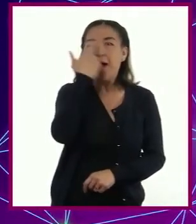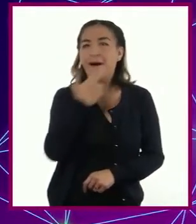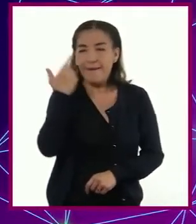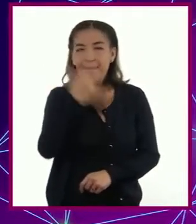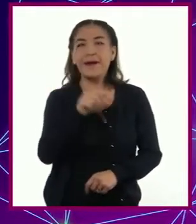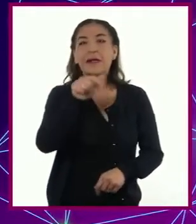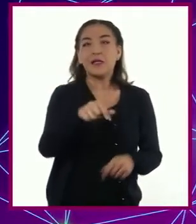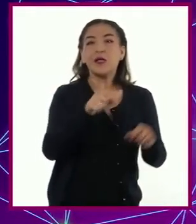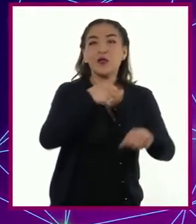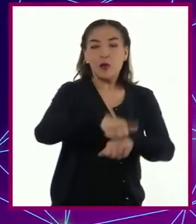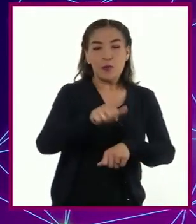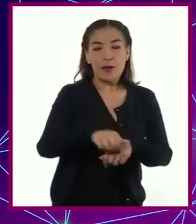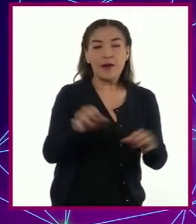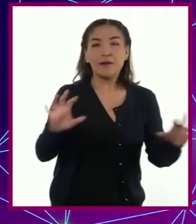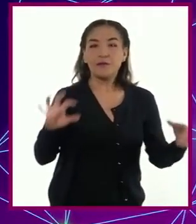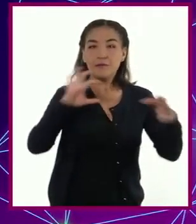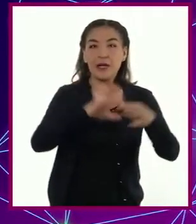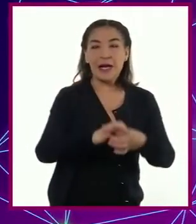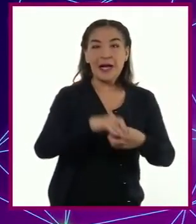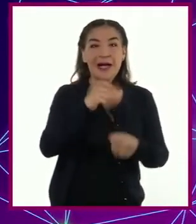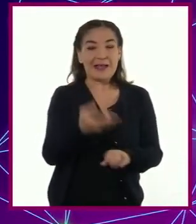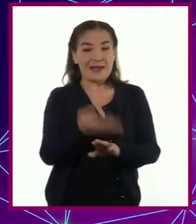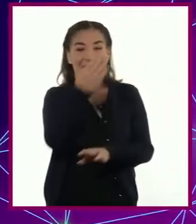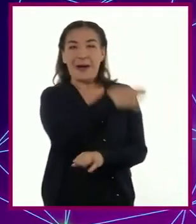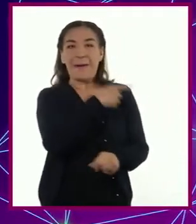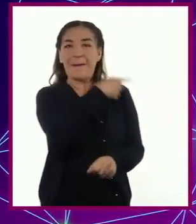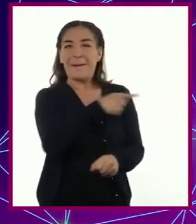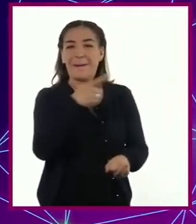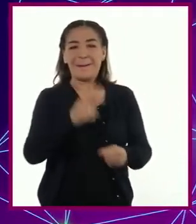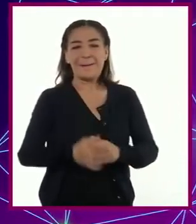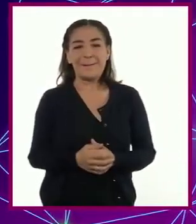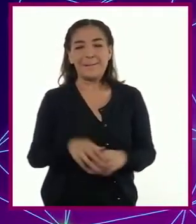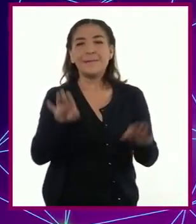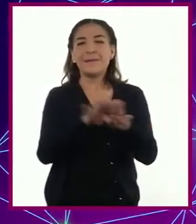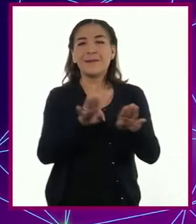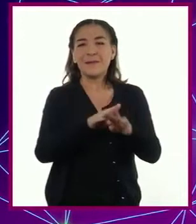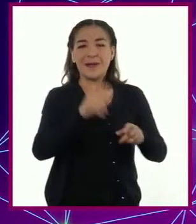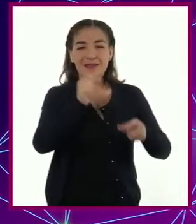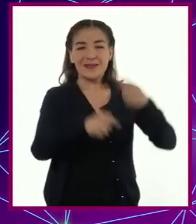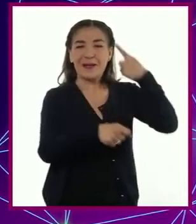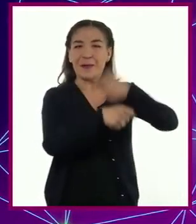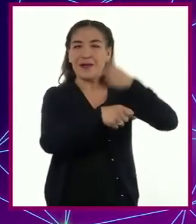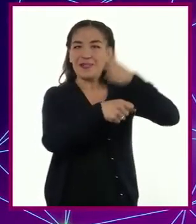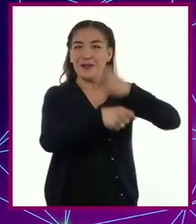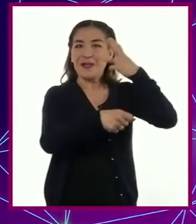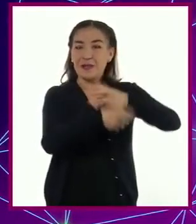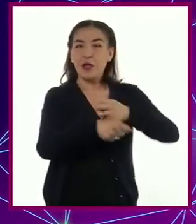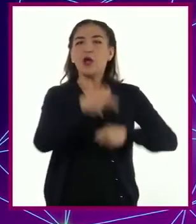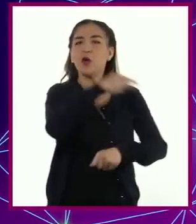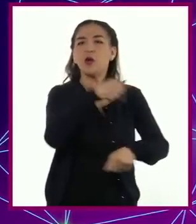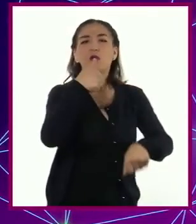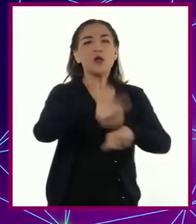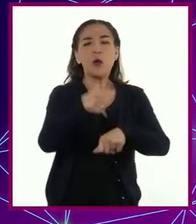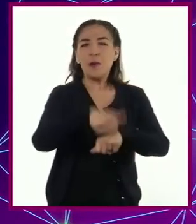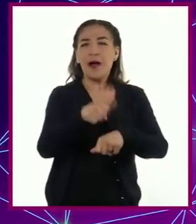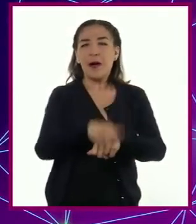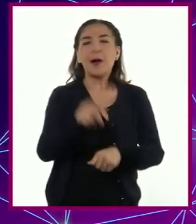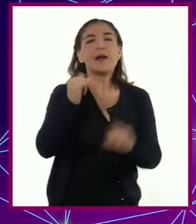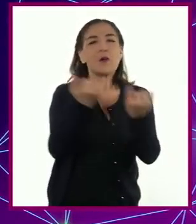los factores, a diferencia del resto de las factorizaciones, son números